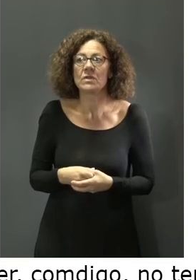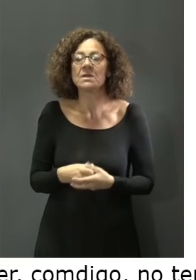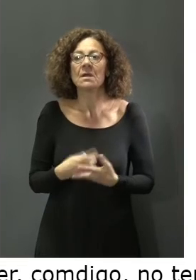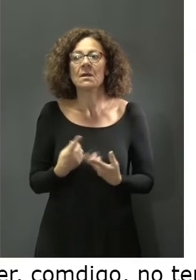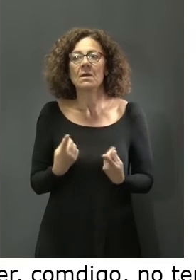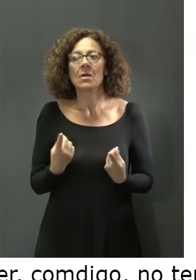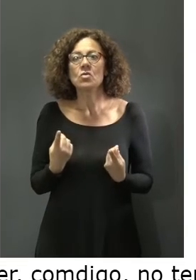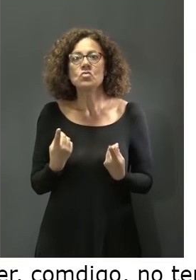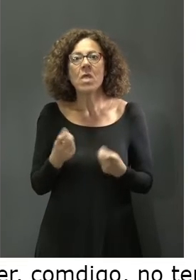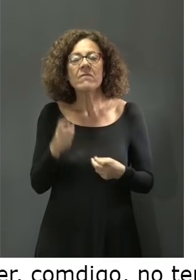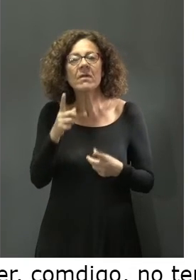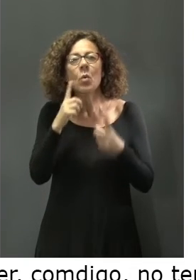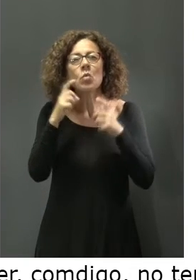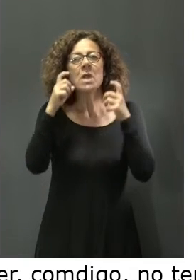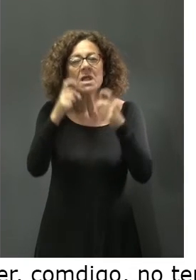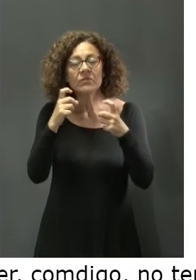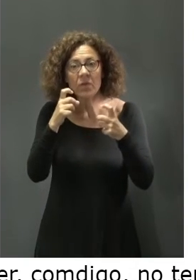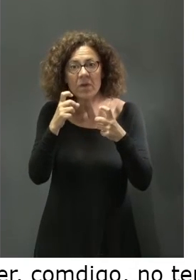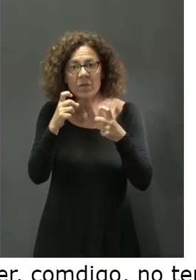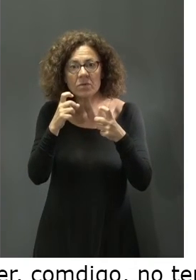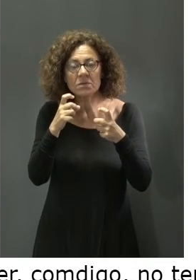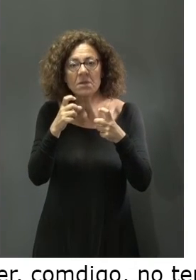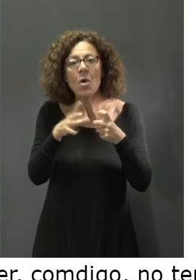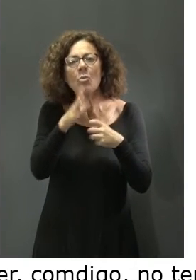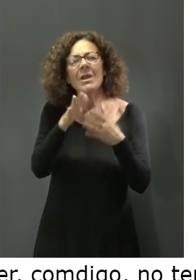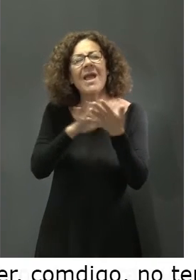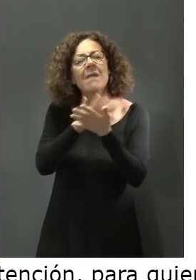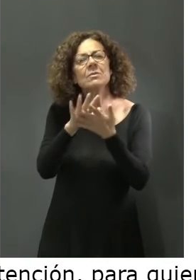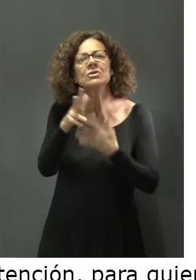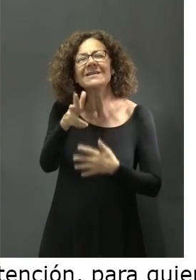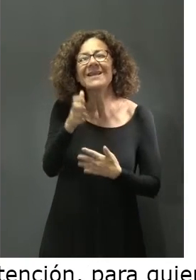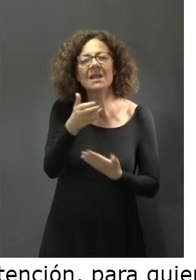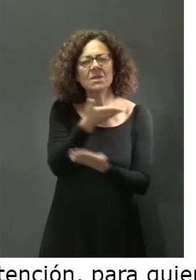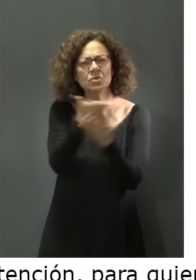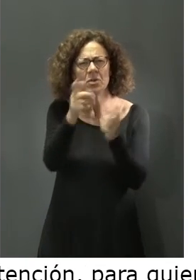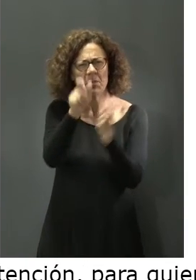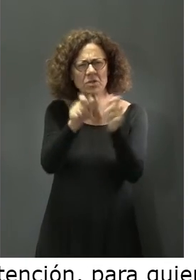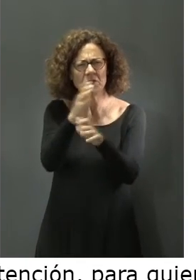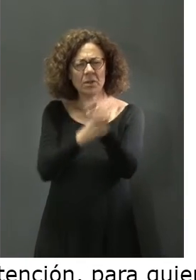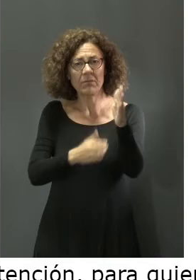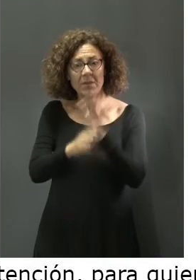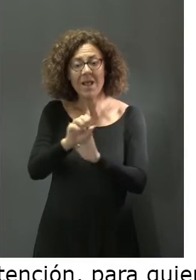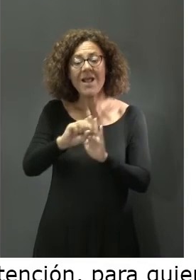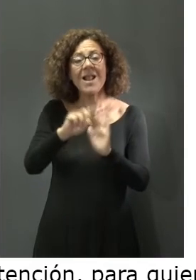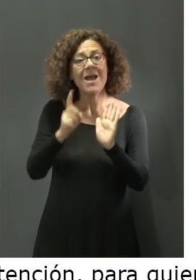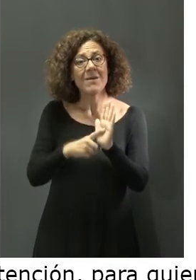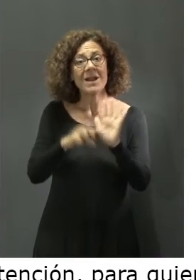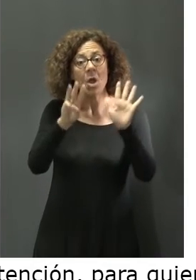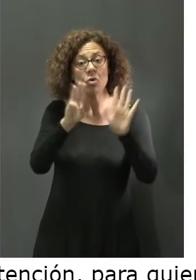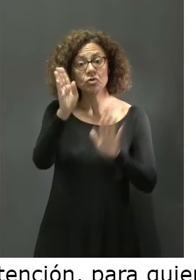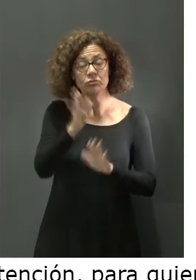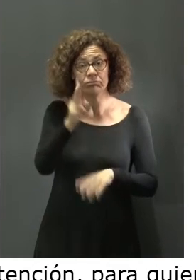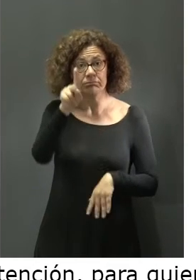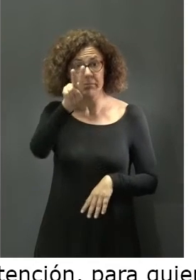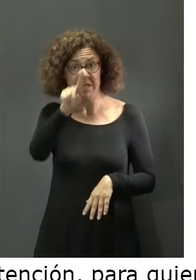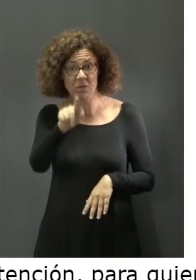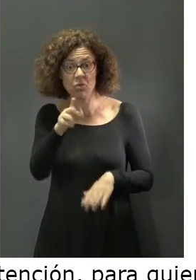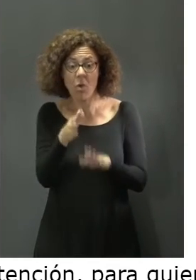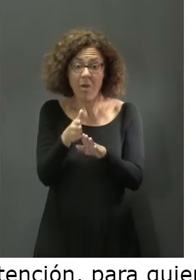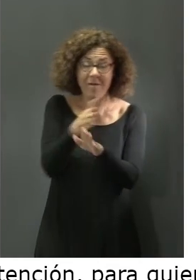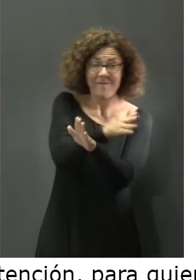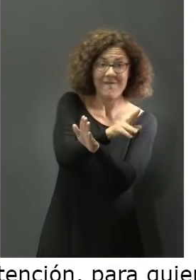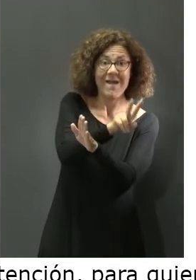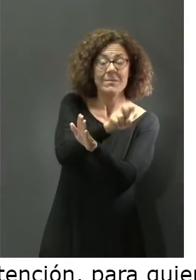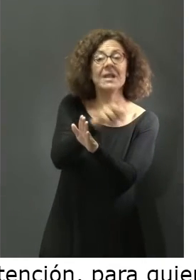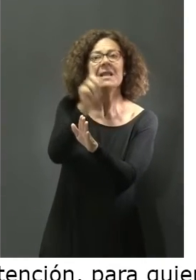esfuerzo añadido tratándose de nuevo de derechos de las personas con discapacidad. La propia Ley 8/21 en el preámbulo, y también os